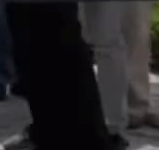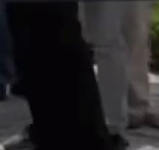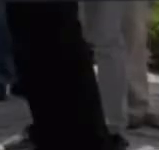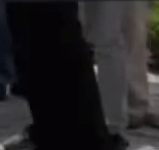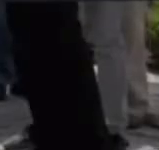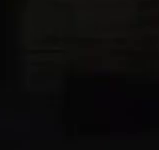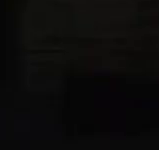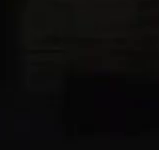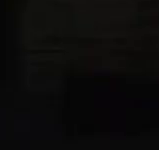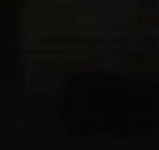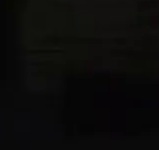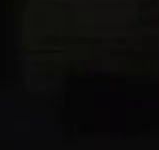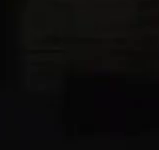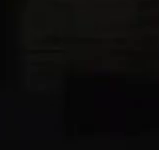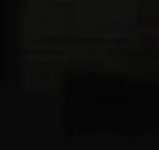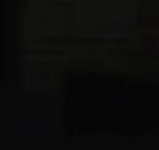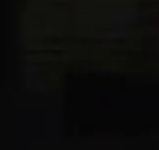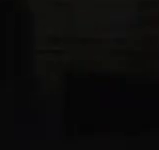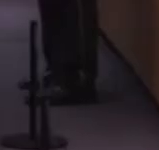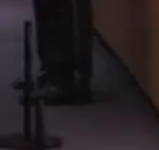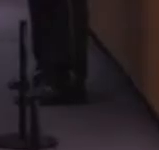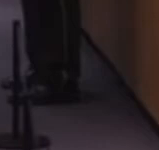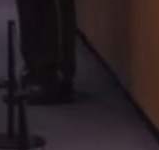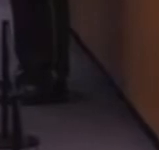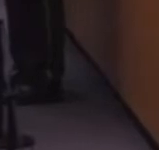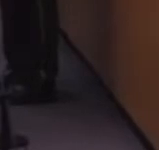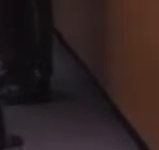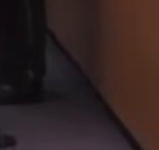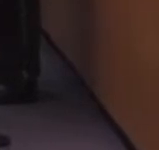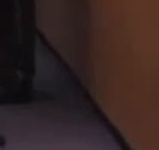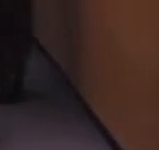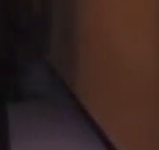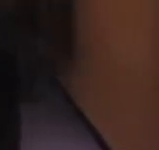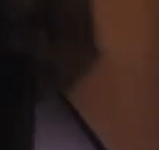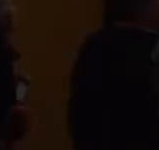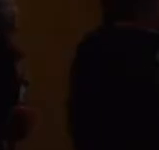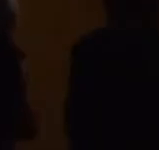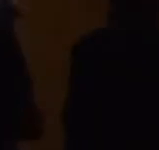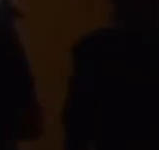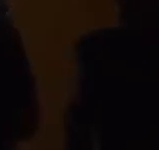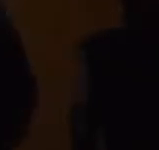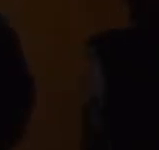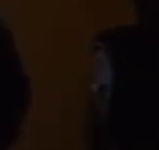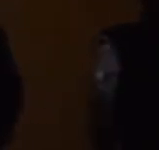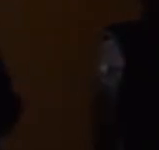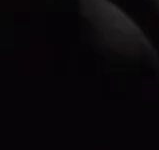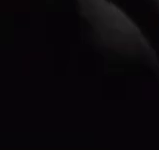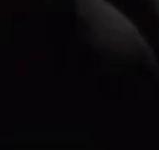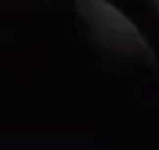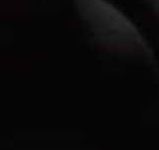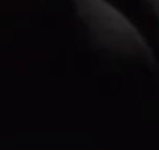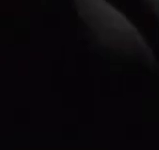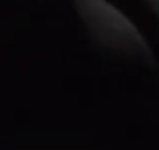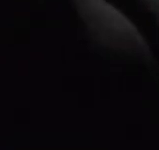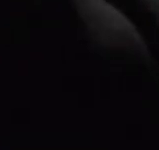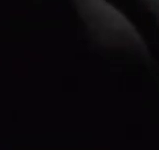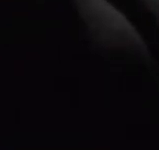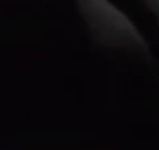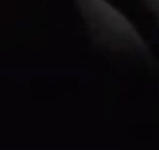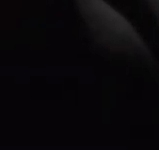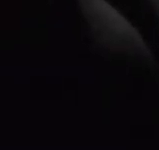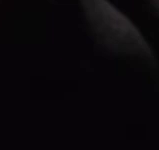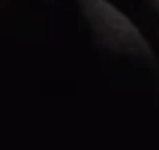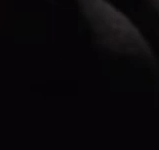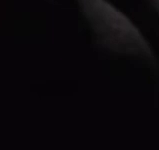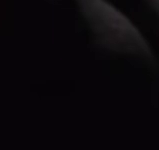Nos adentraremos en la vida y obra del que es considerado uno de los cinco magníficos del arte español. Estamos hablando de un pintor genial.